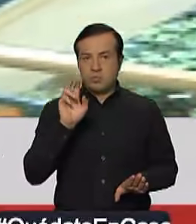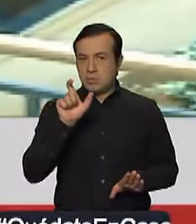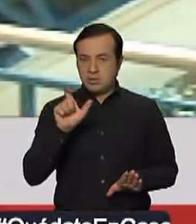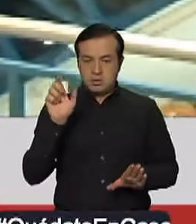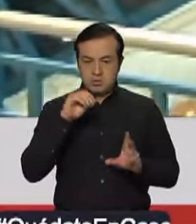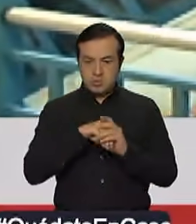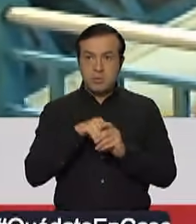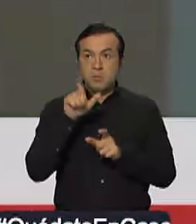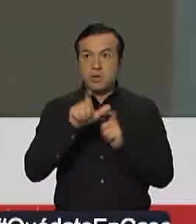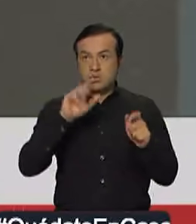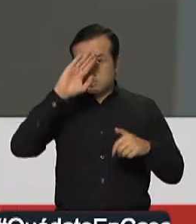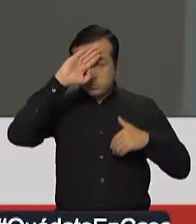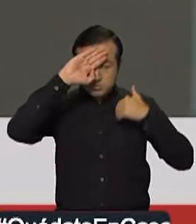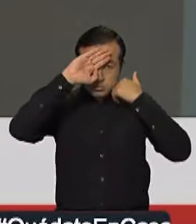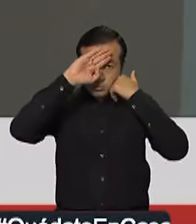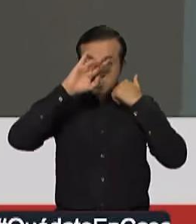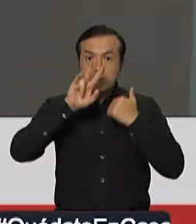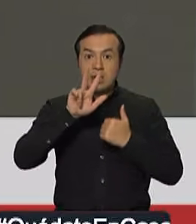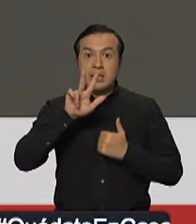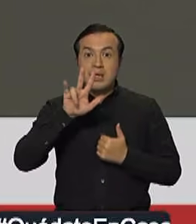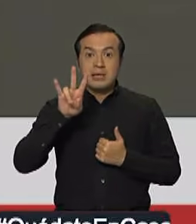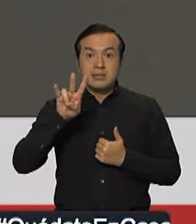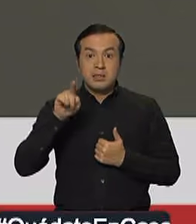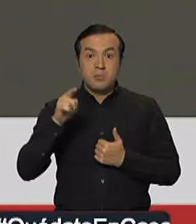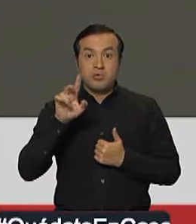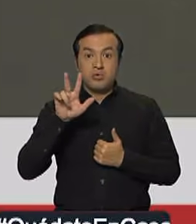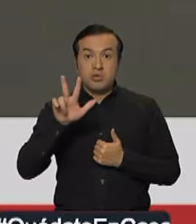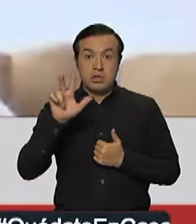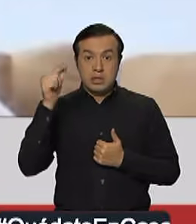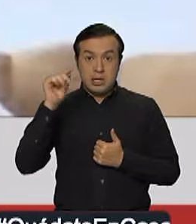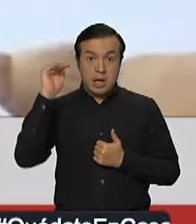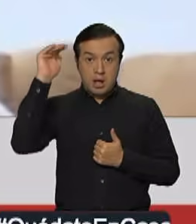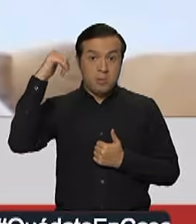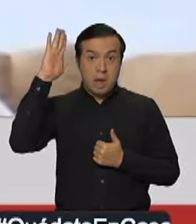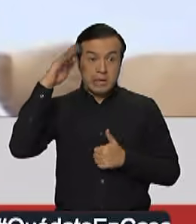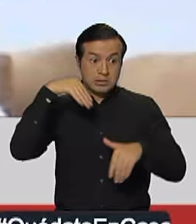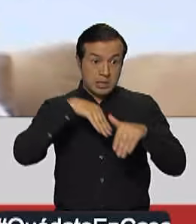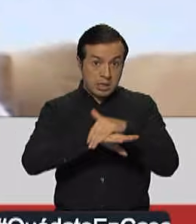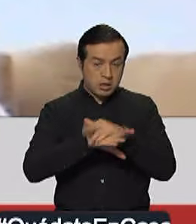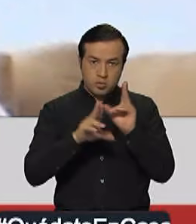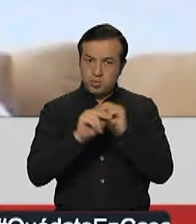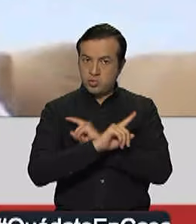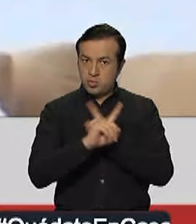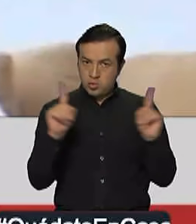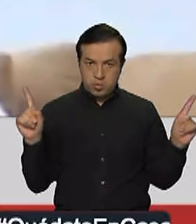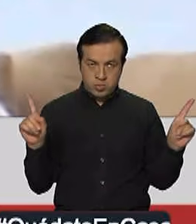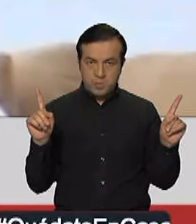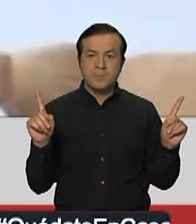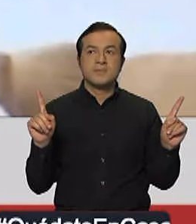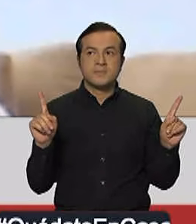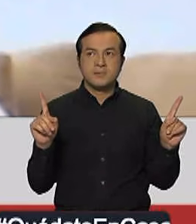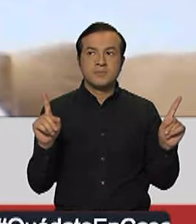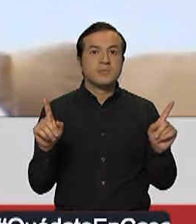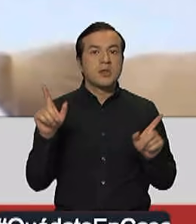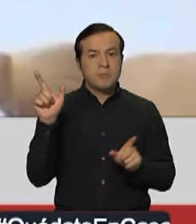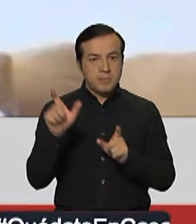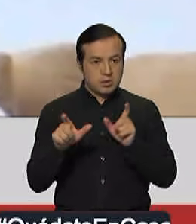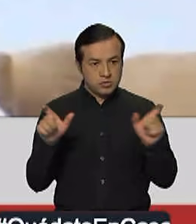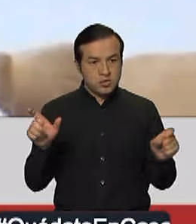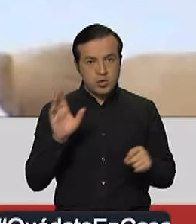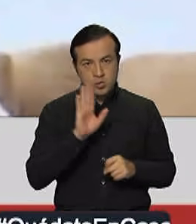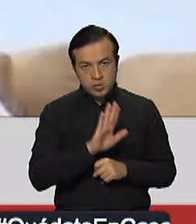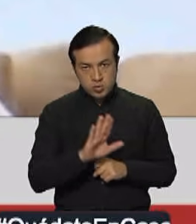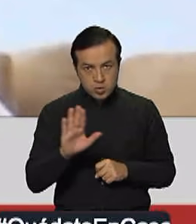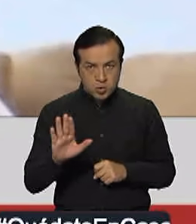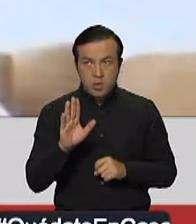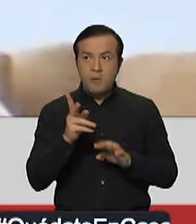ingreso a personas con temperatura mayor a 37.3 grados. Se abastezca a la población de sus necesidades sin tener